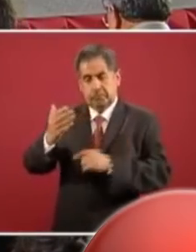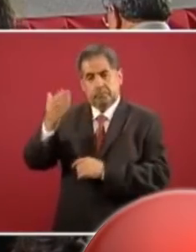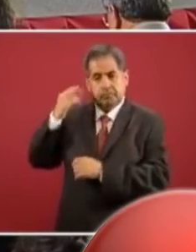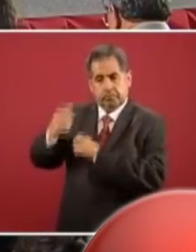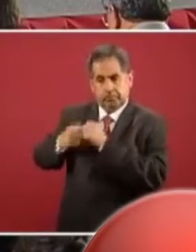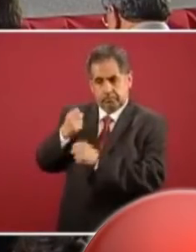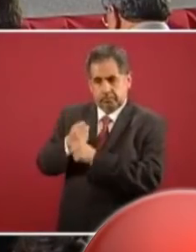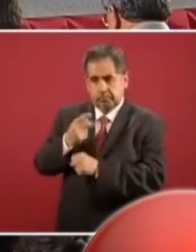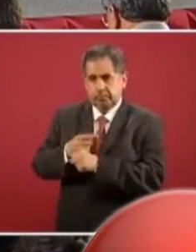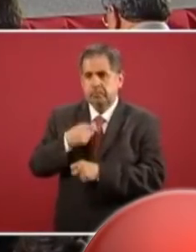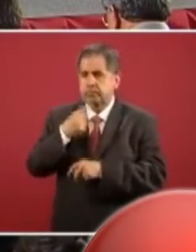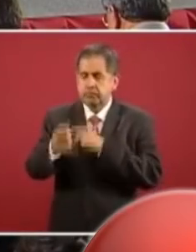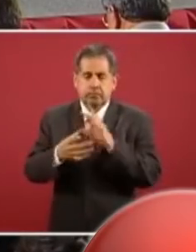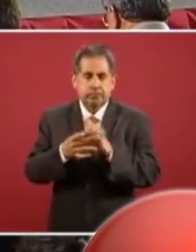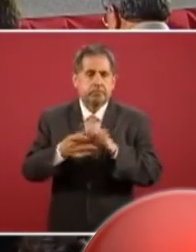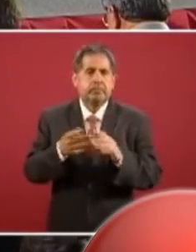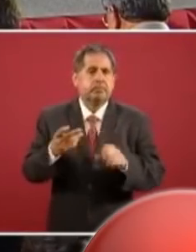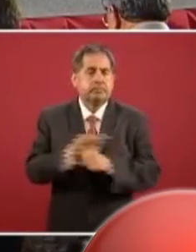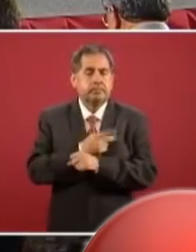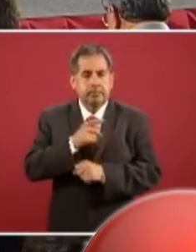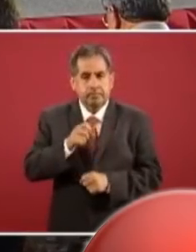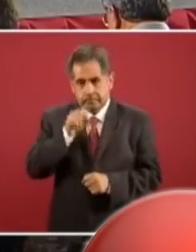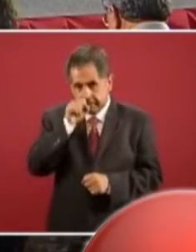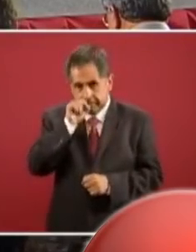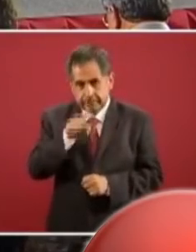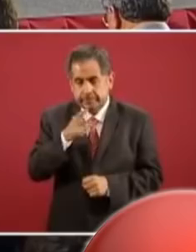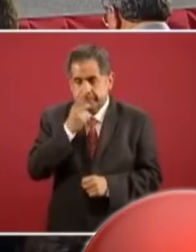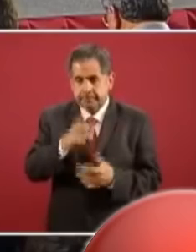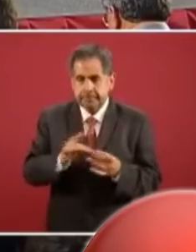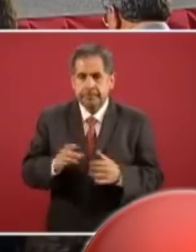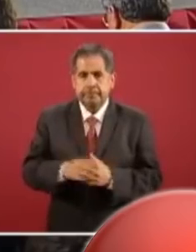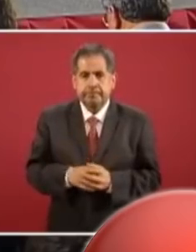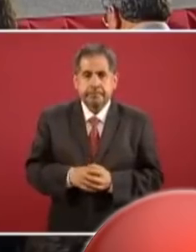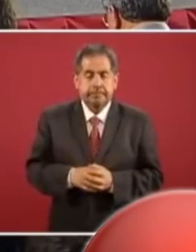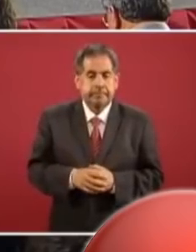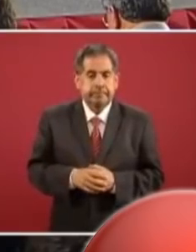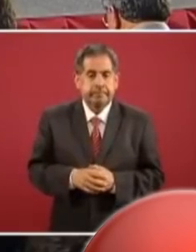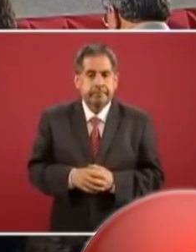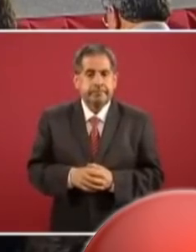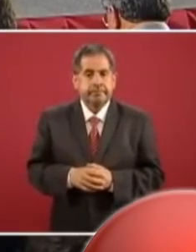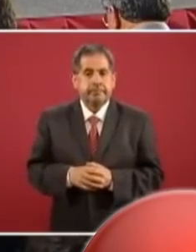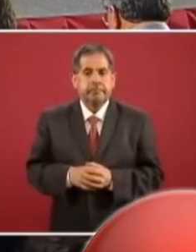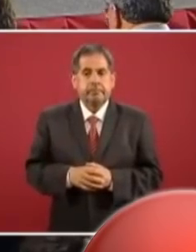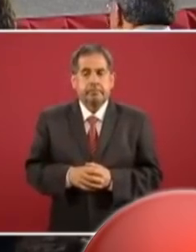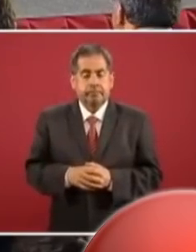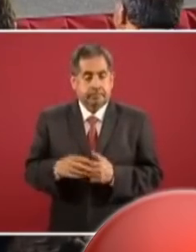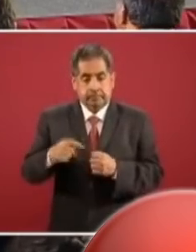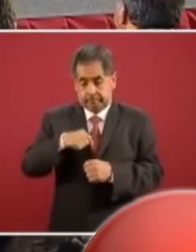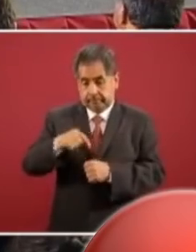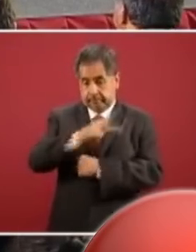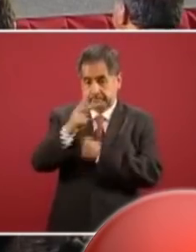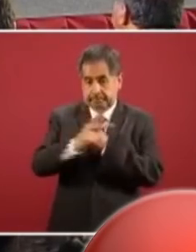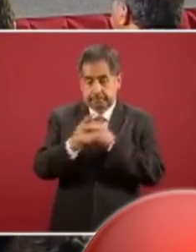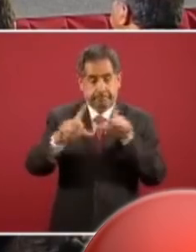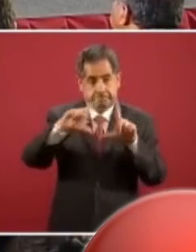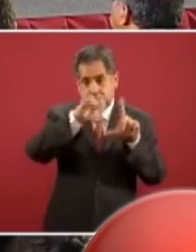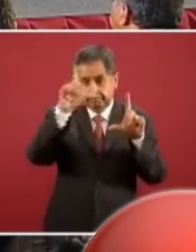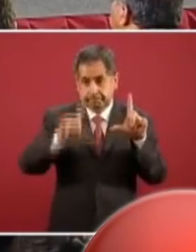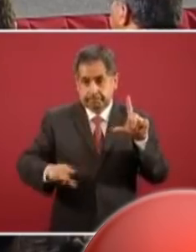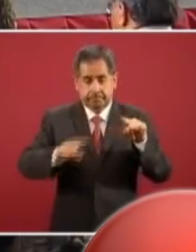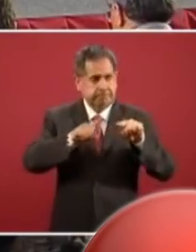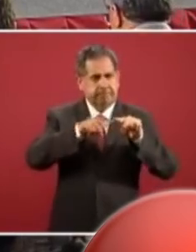quisiera comenzar diciendo que, bueno, este país es megadiverso,